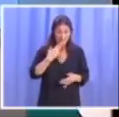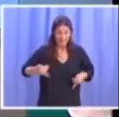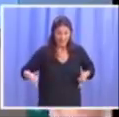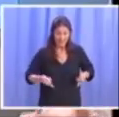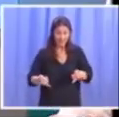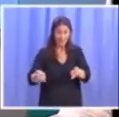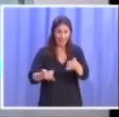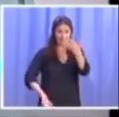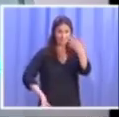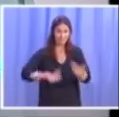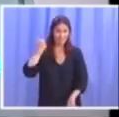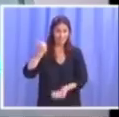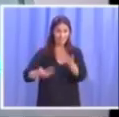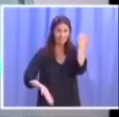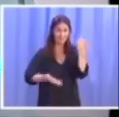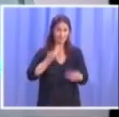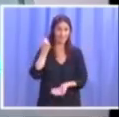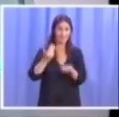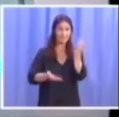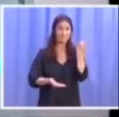Darro significa...